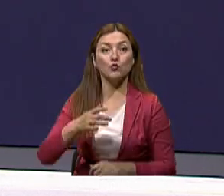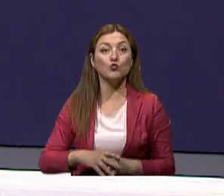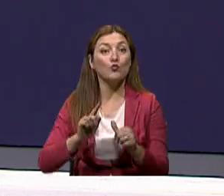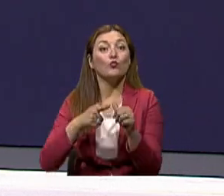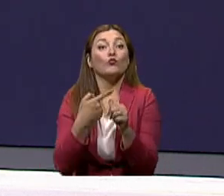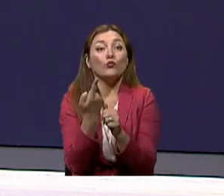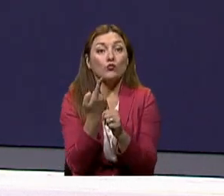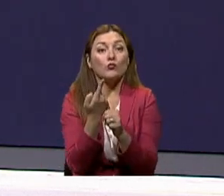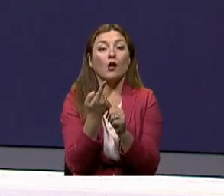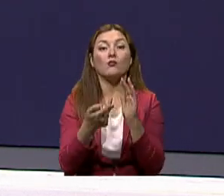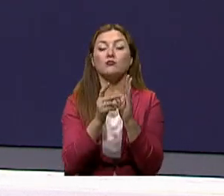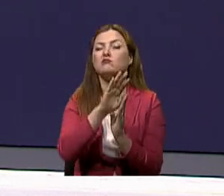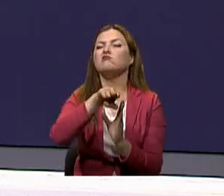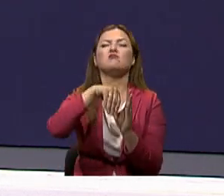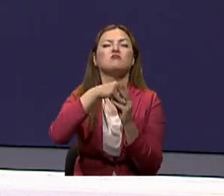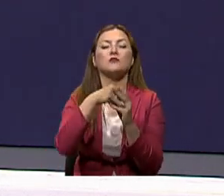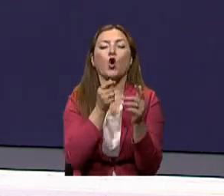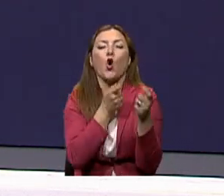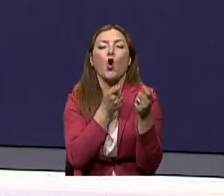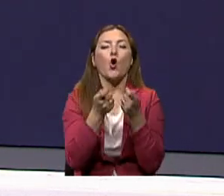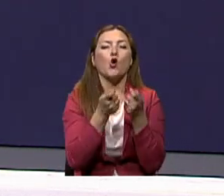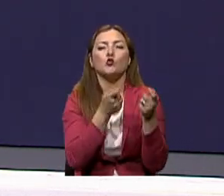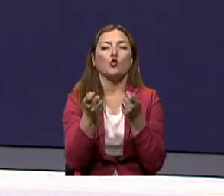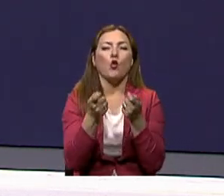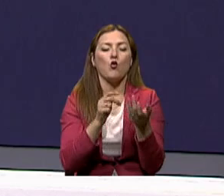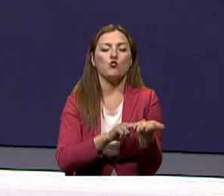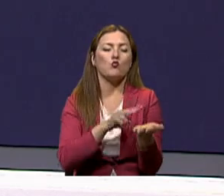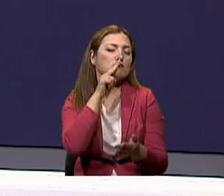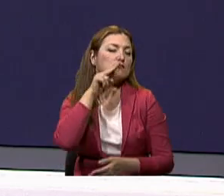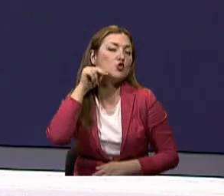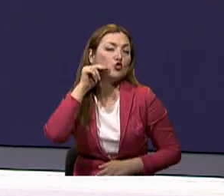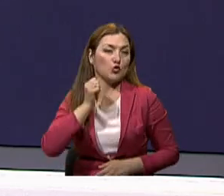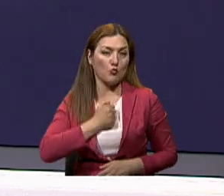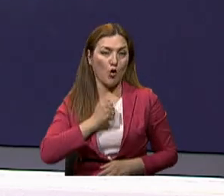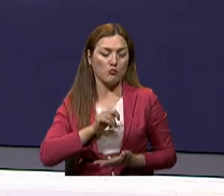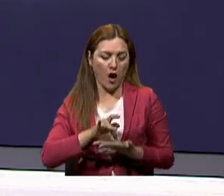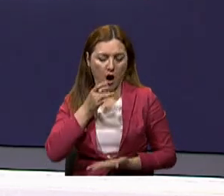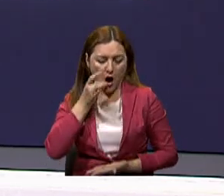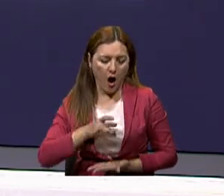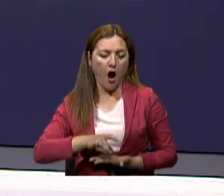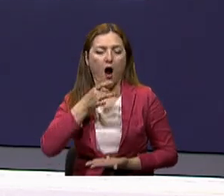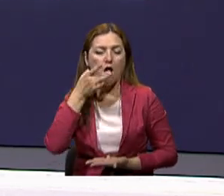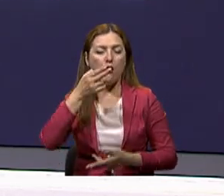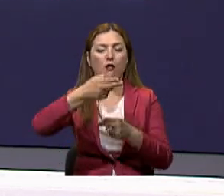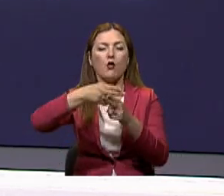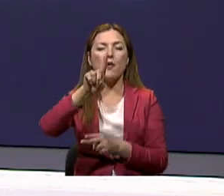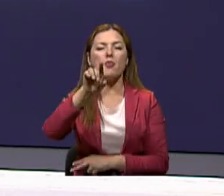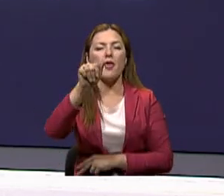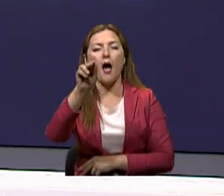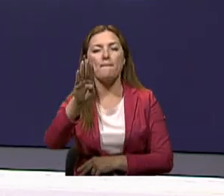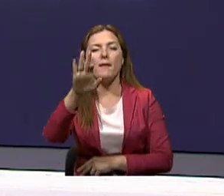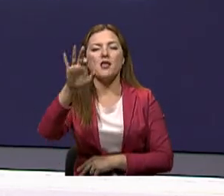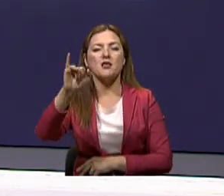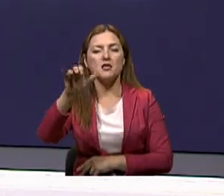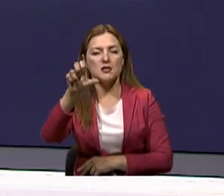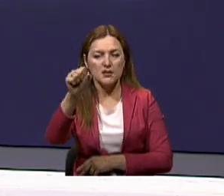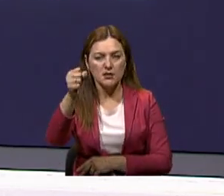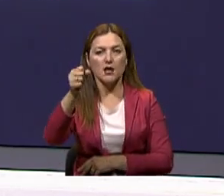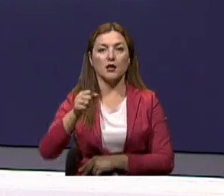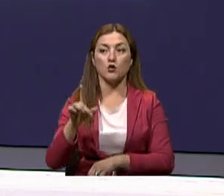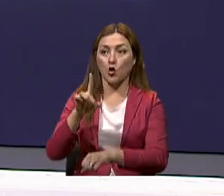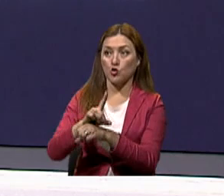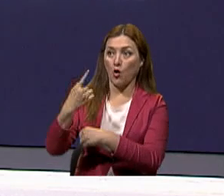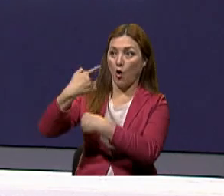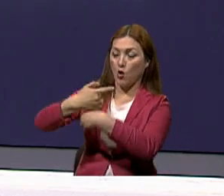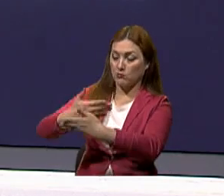principalmente implica que nosotros controlemos bien nuestra diabetes, el uso de medicamentos de acorde a la receta de los médicos, y esas úlceras que en